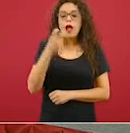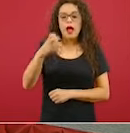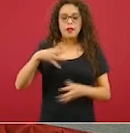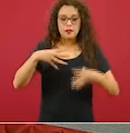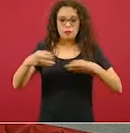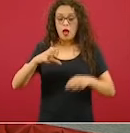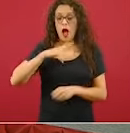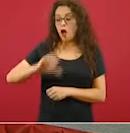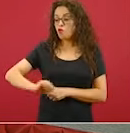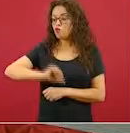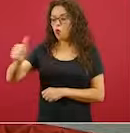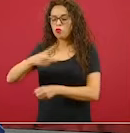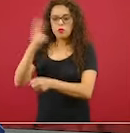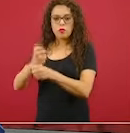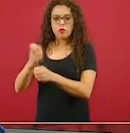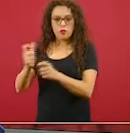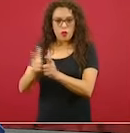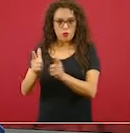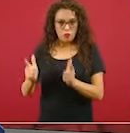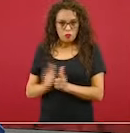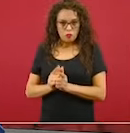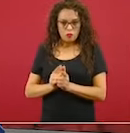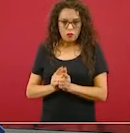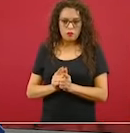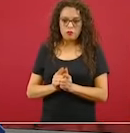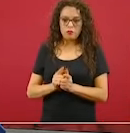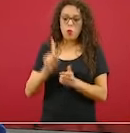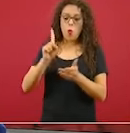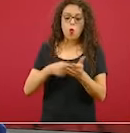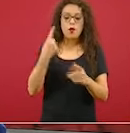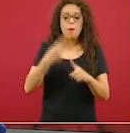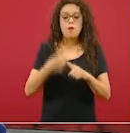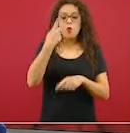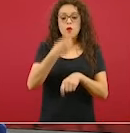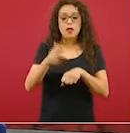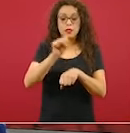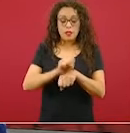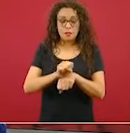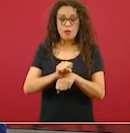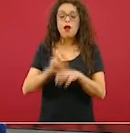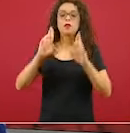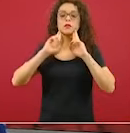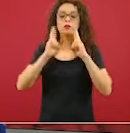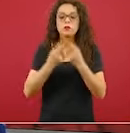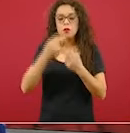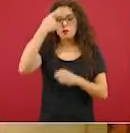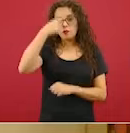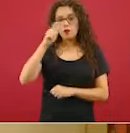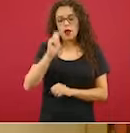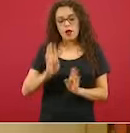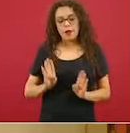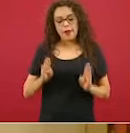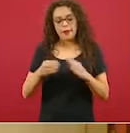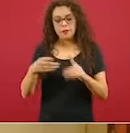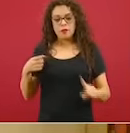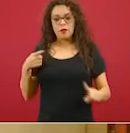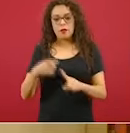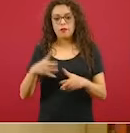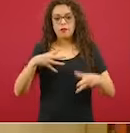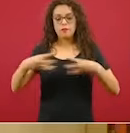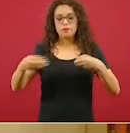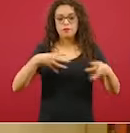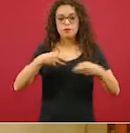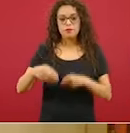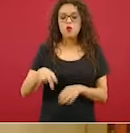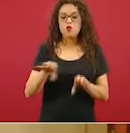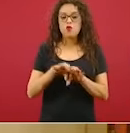que se reúne una vez a la semana, todas las semanas, para tener un enfoque específico sobre la transmisión que está